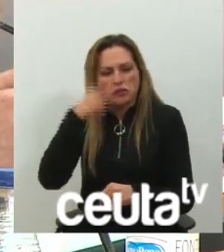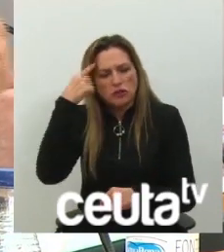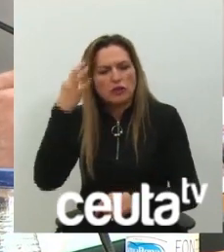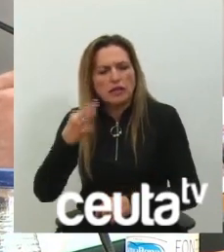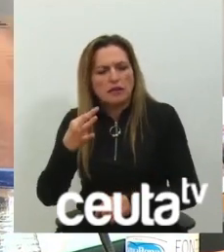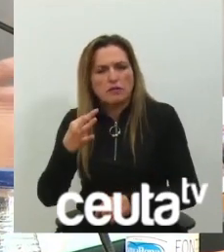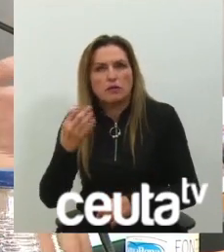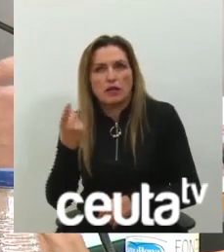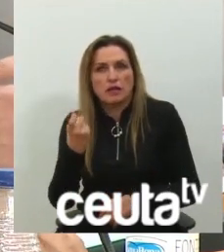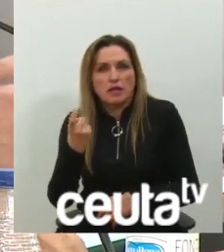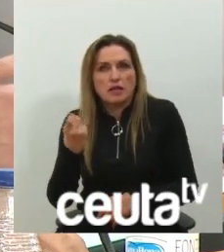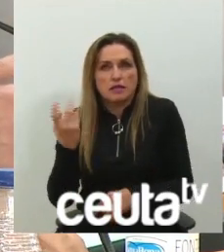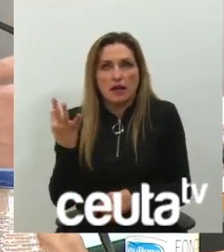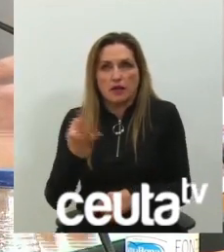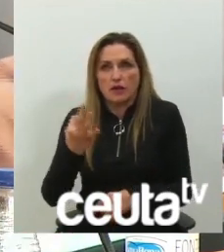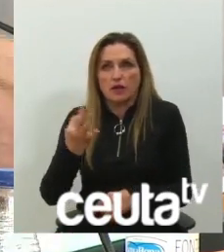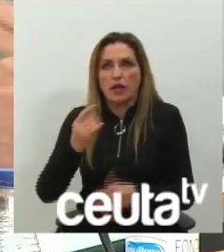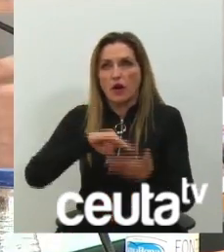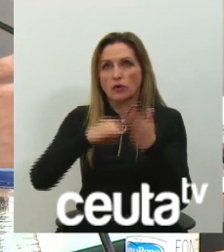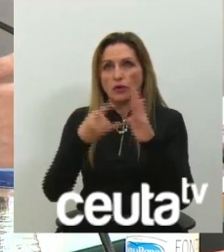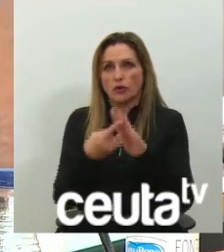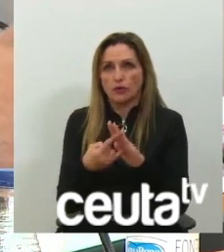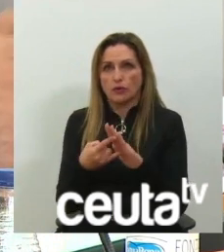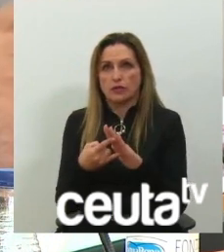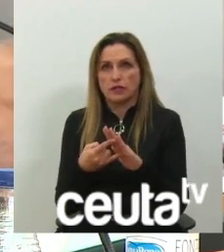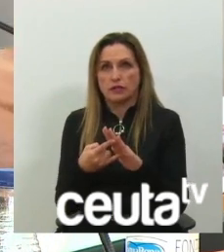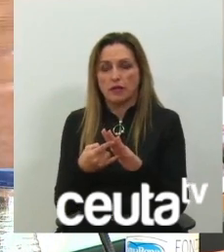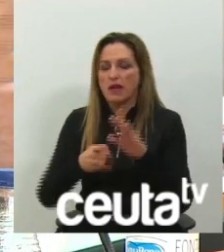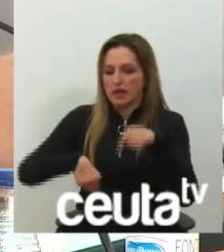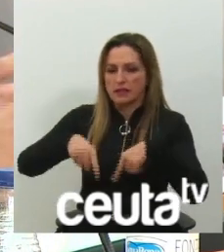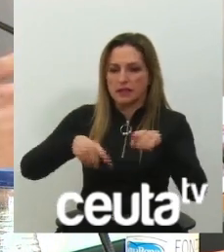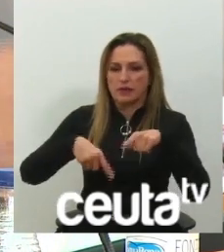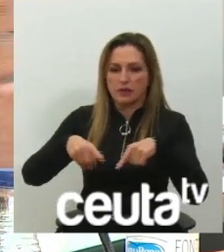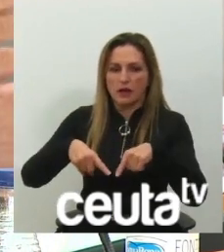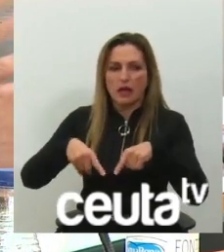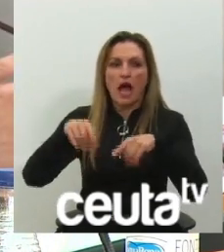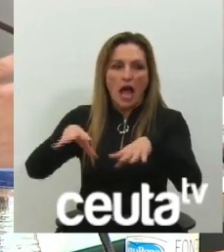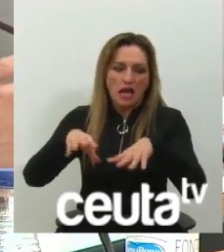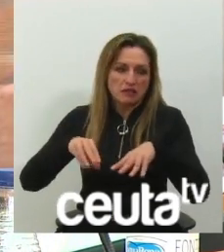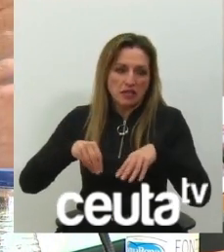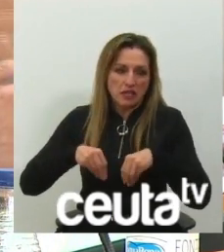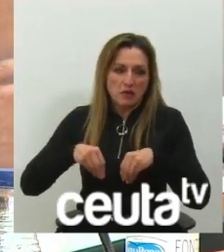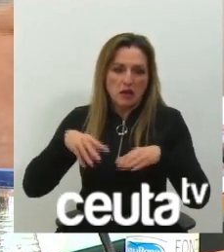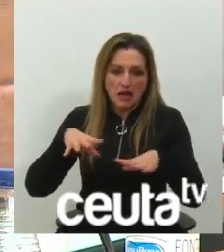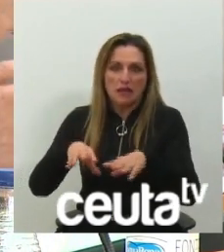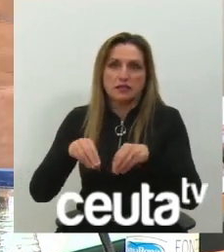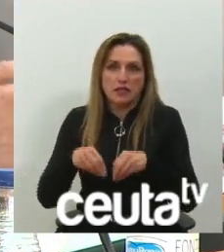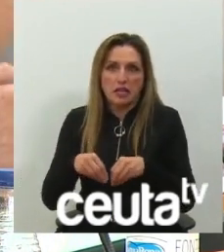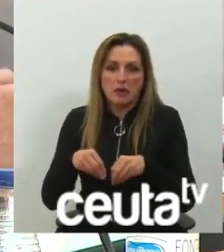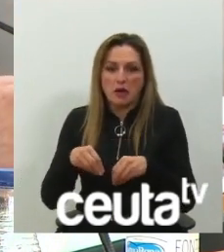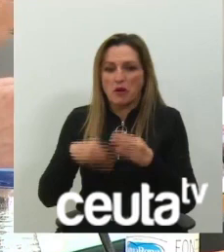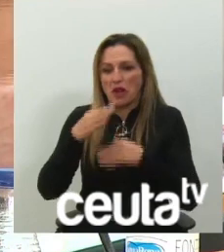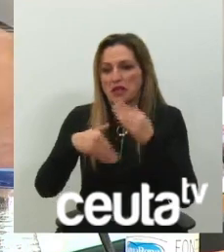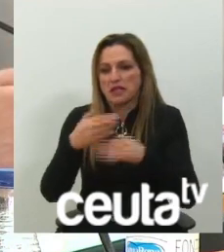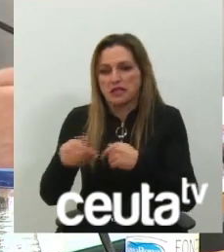necesario un sistema de transporte asequible pero claro eso no lo digo por el desarrollo no